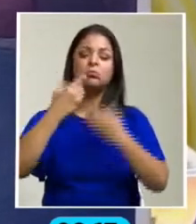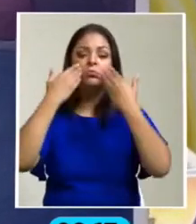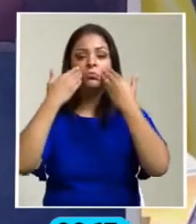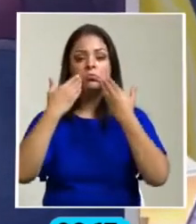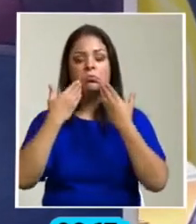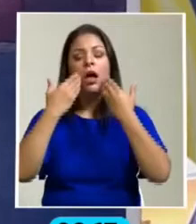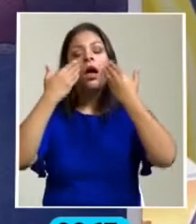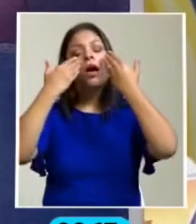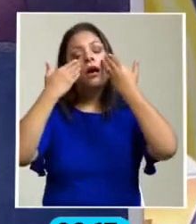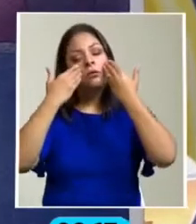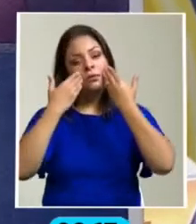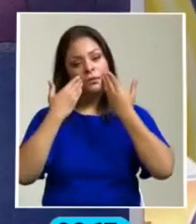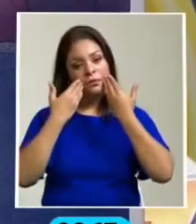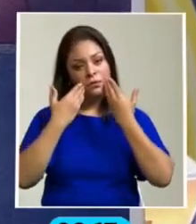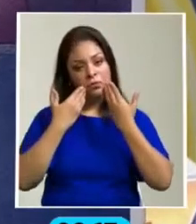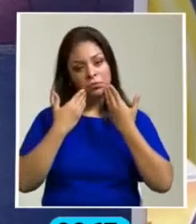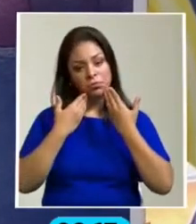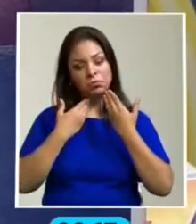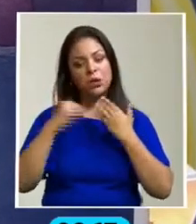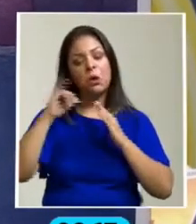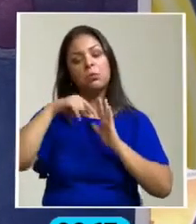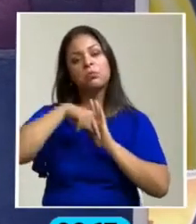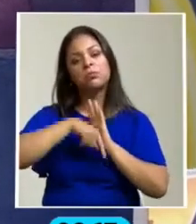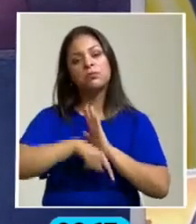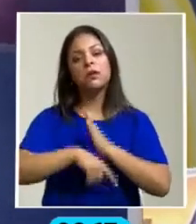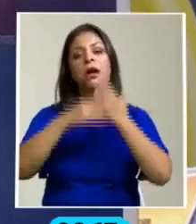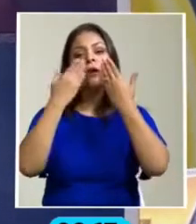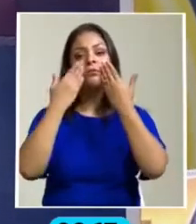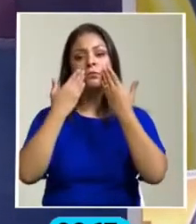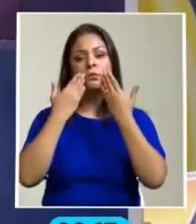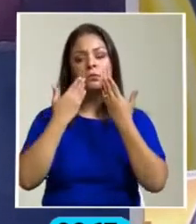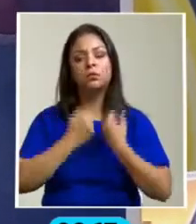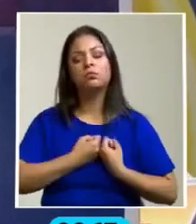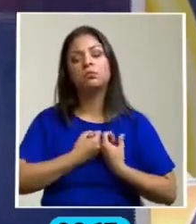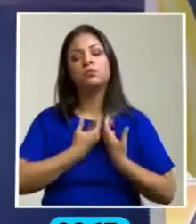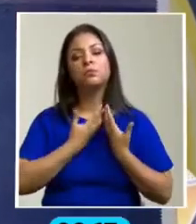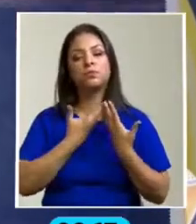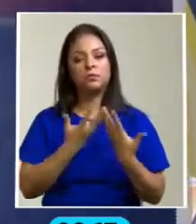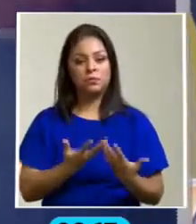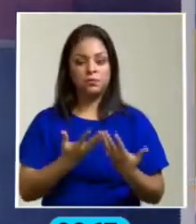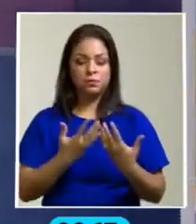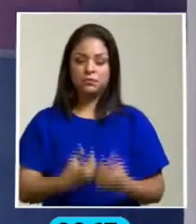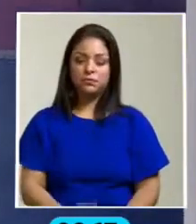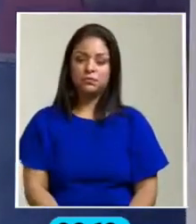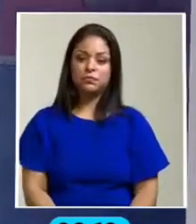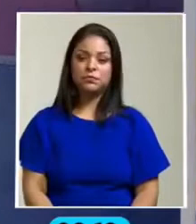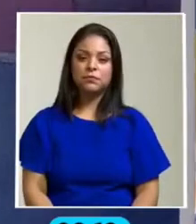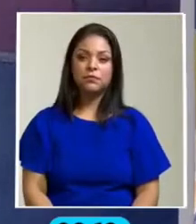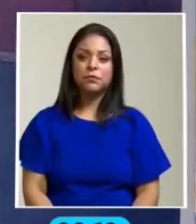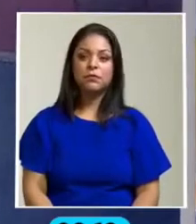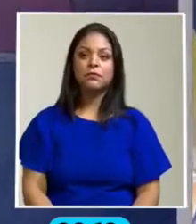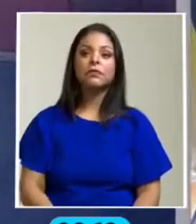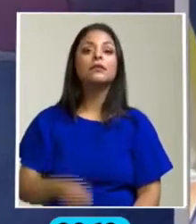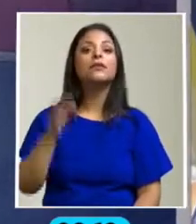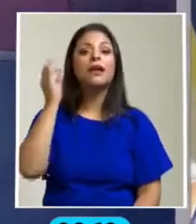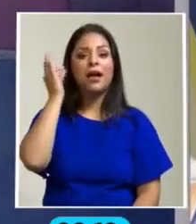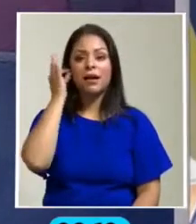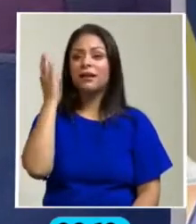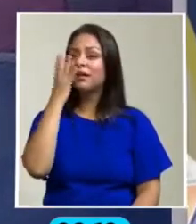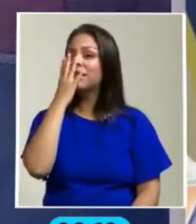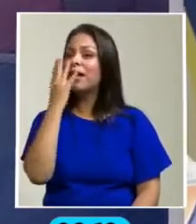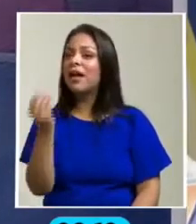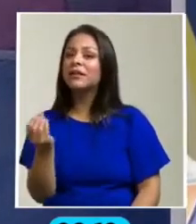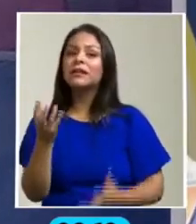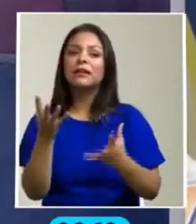Un suspiro sí. muy profundo. Sale del corazón. Del corazón. Quiso buscar a alguien que la